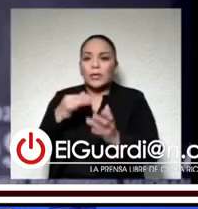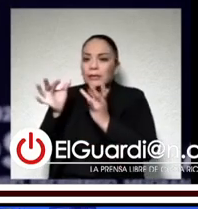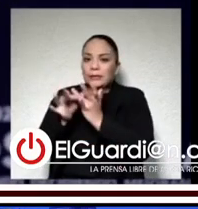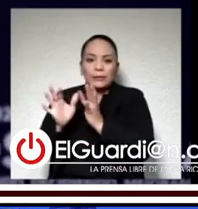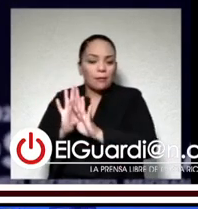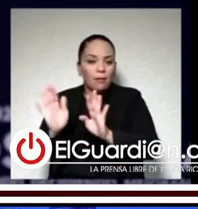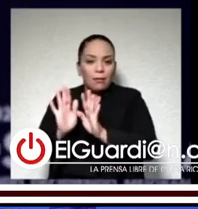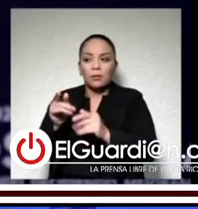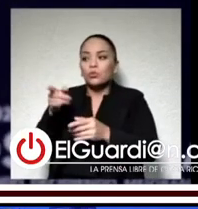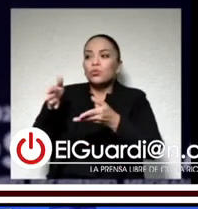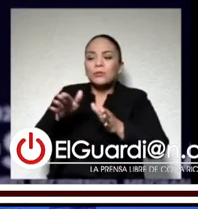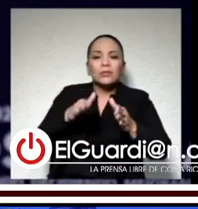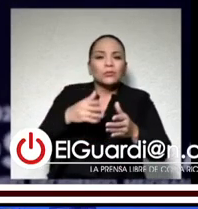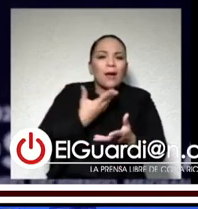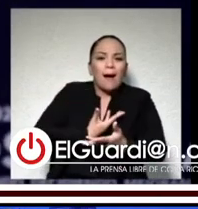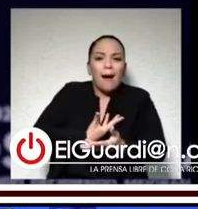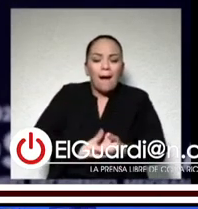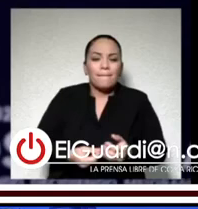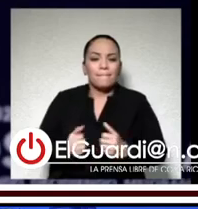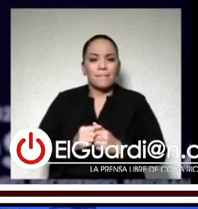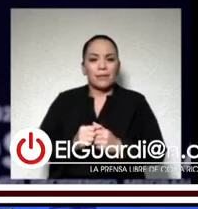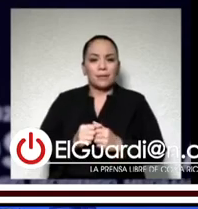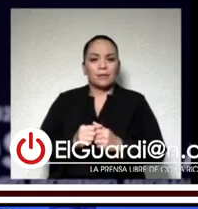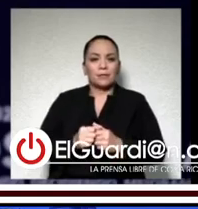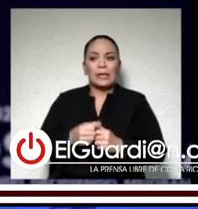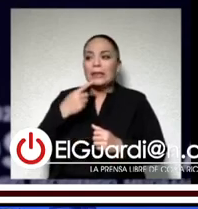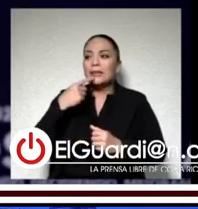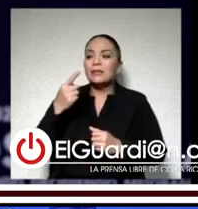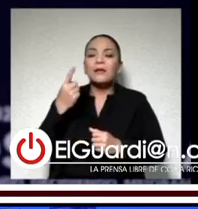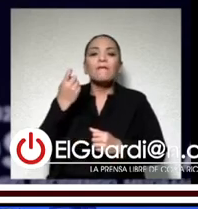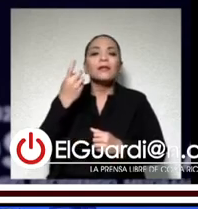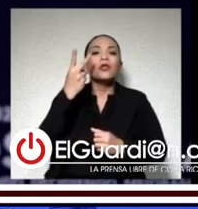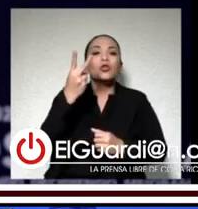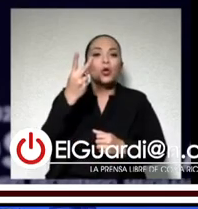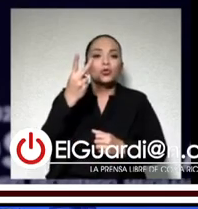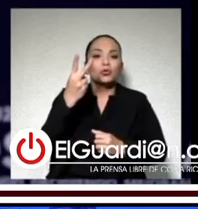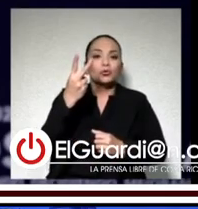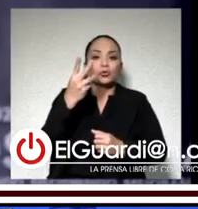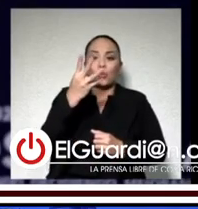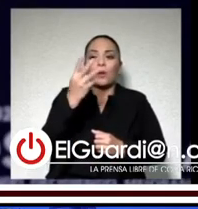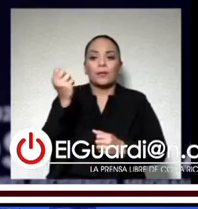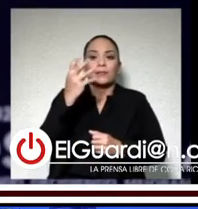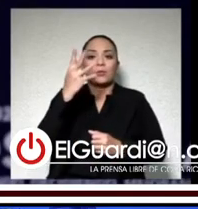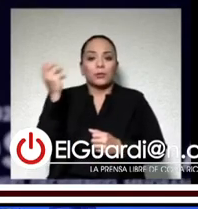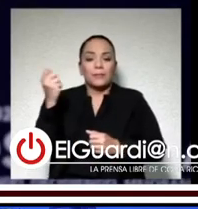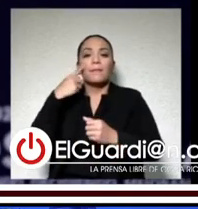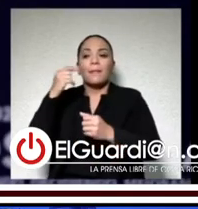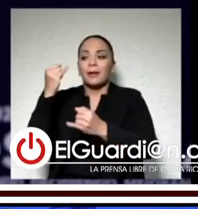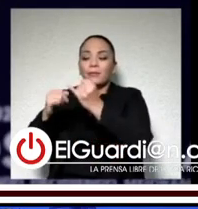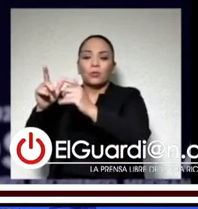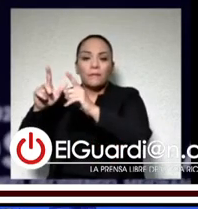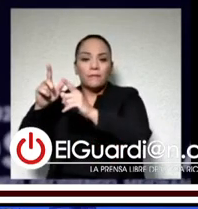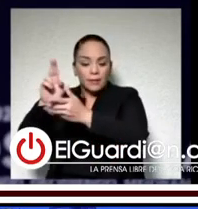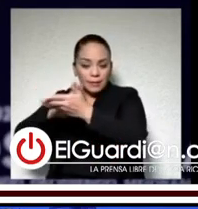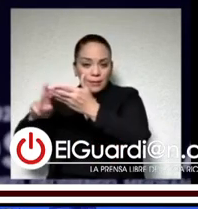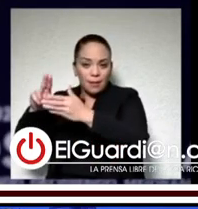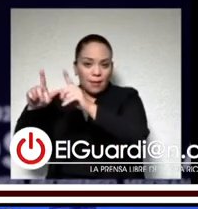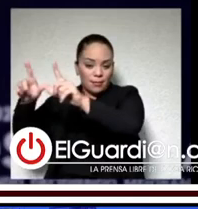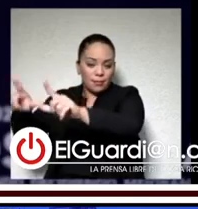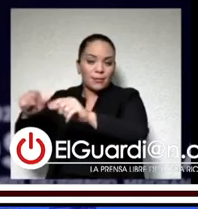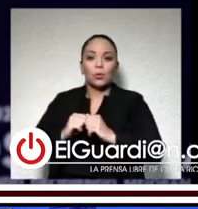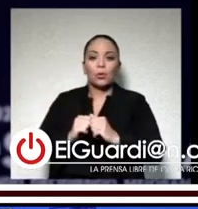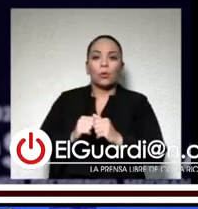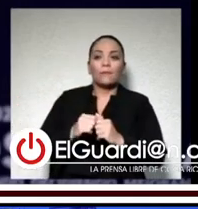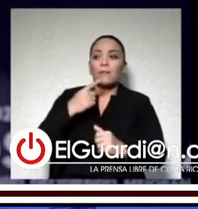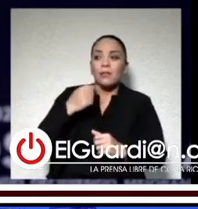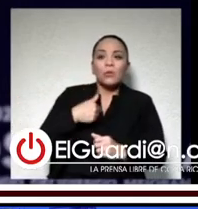hambre, que le faltaban solo 2 cuatrimestres para terminar la universidad, que tenía 3 niñas pequeñas,